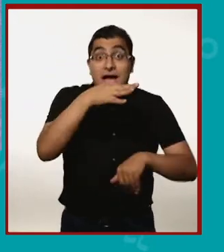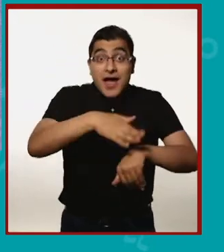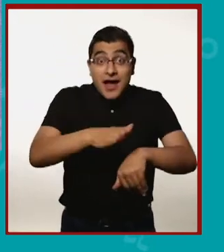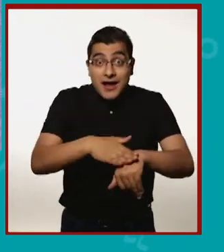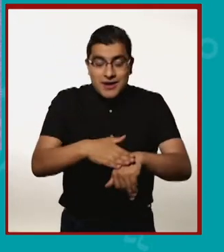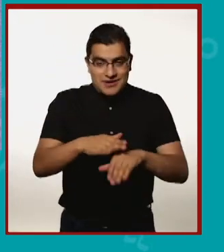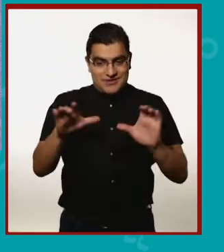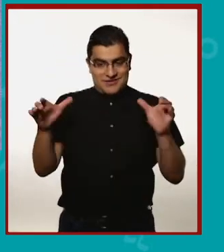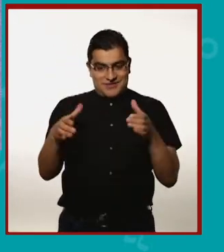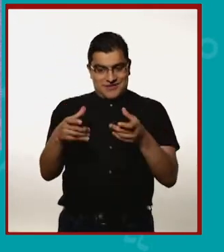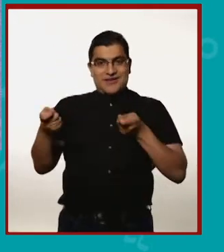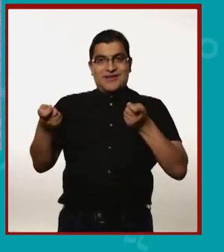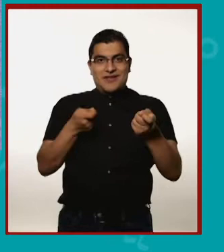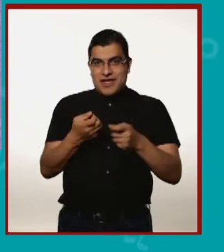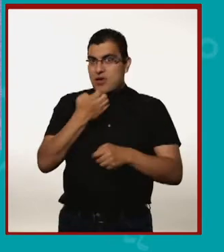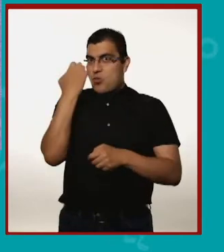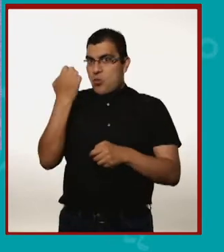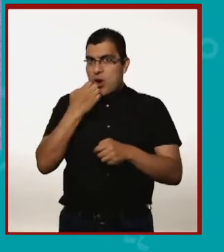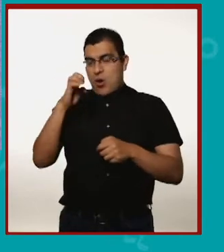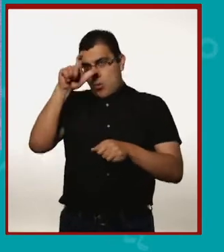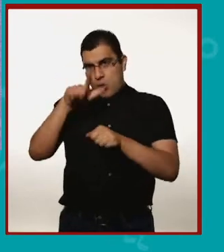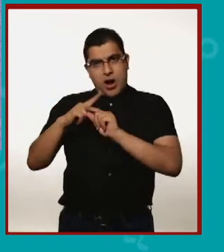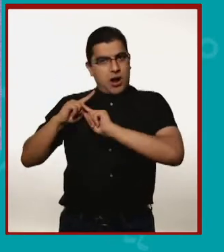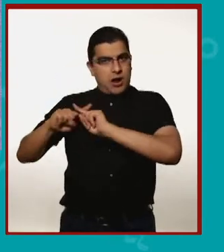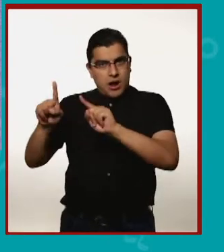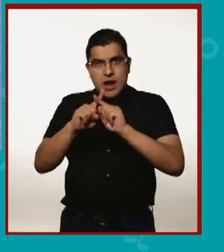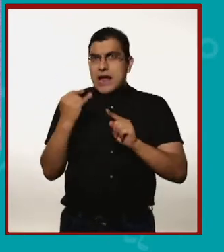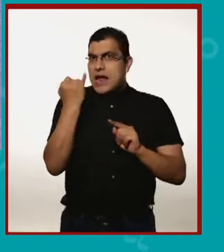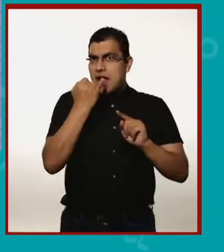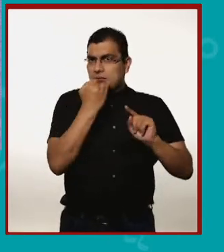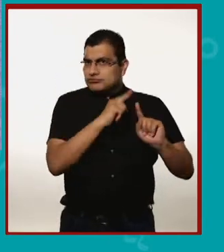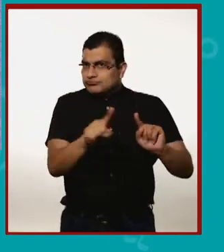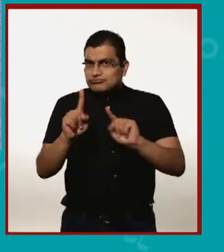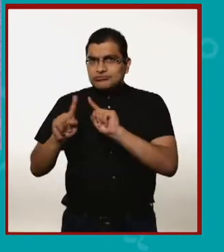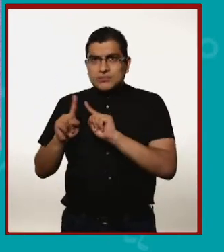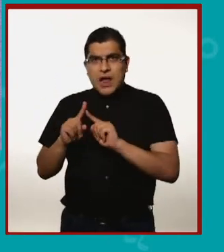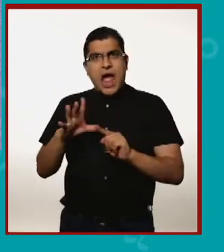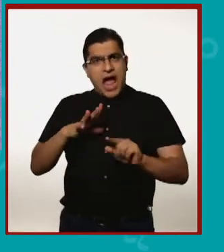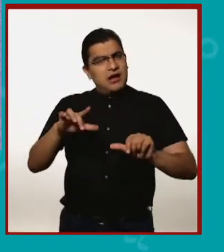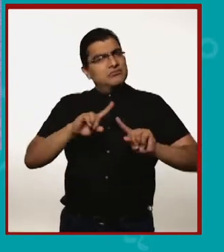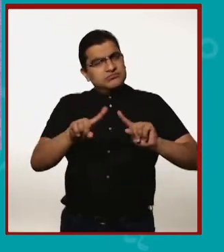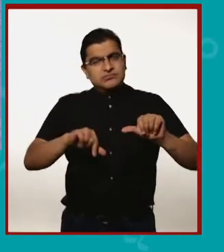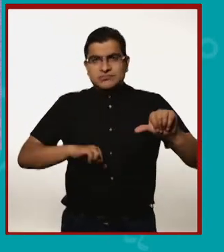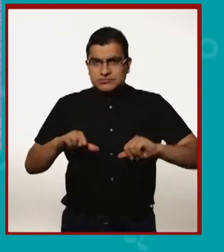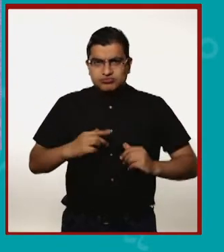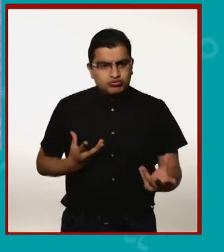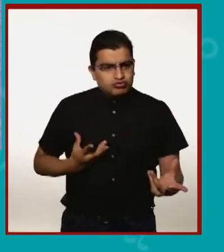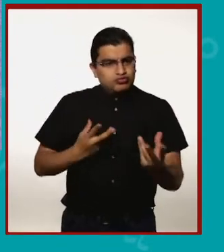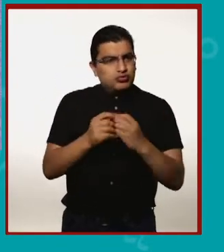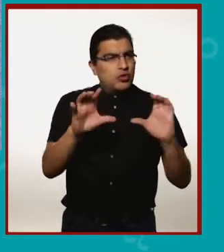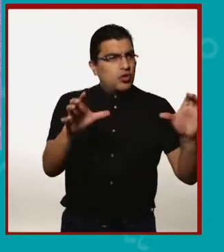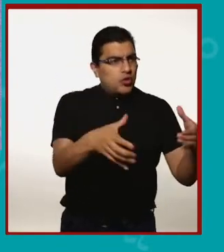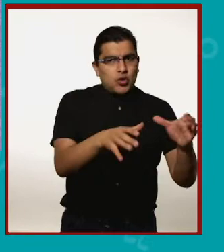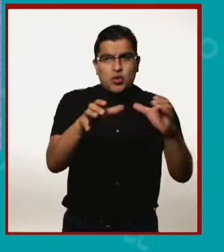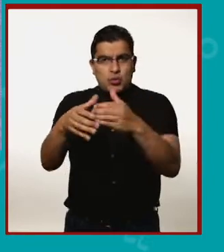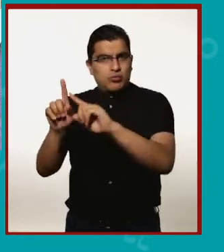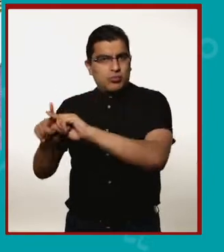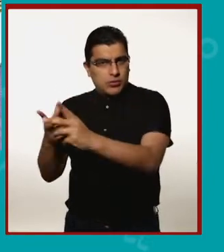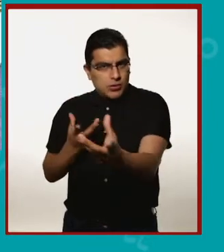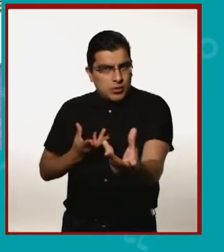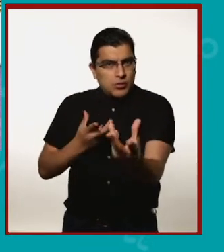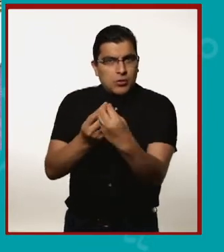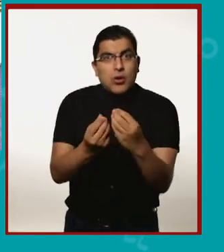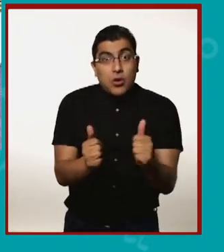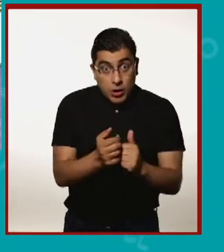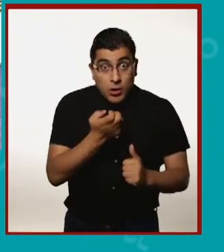¿Sabías que la Coordinación General de Educación Intercultural y Bilingüe lleva a cabo actividades para acercar a las